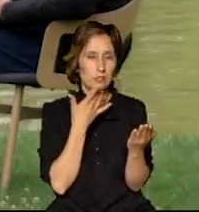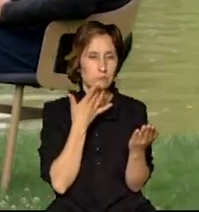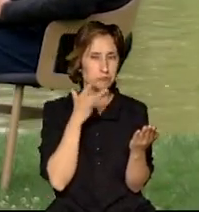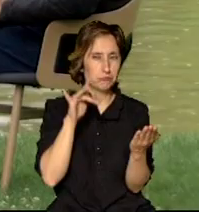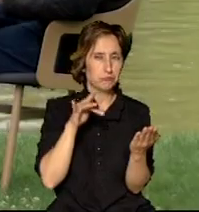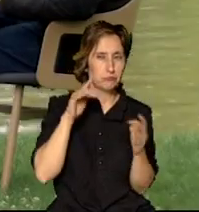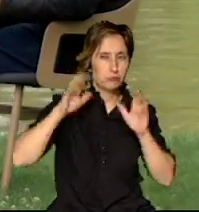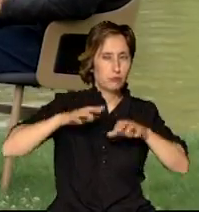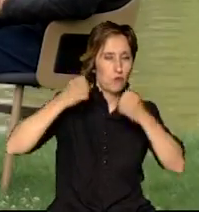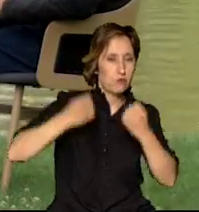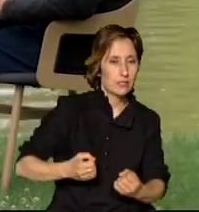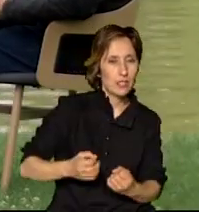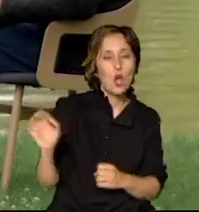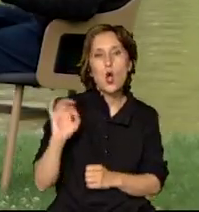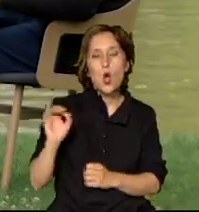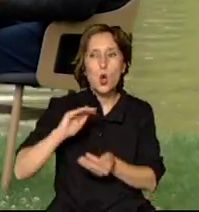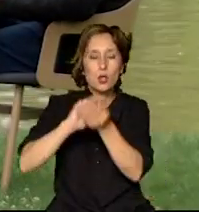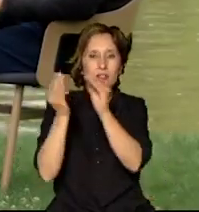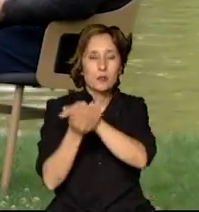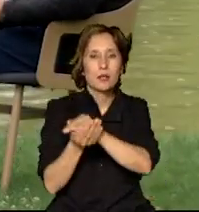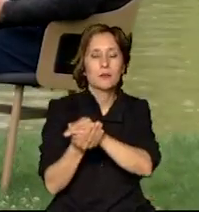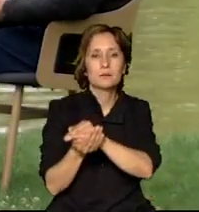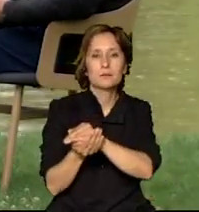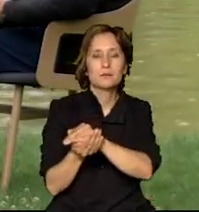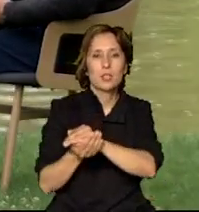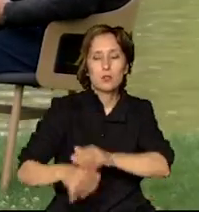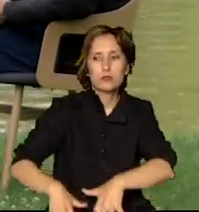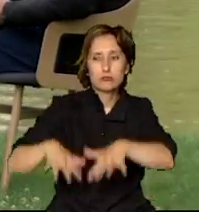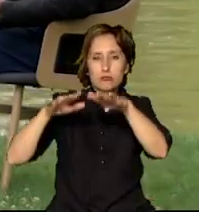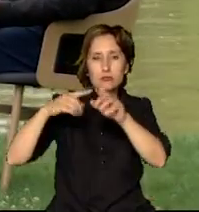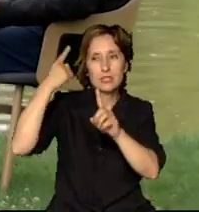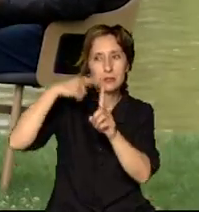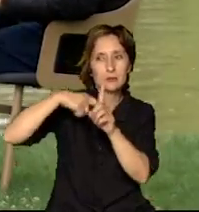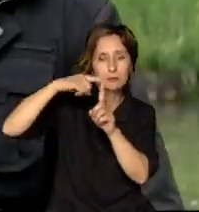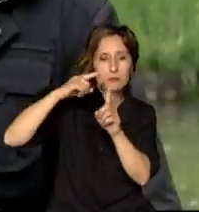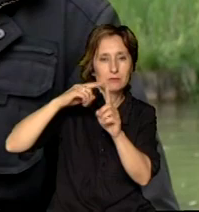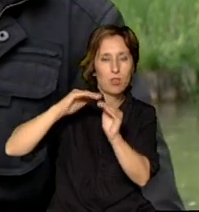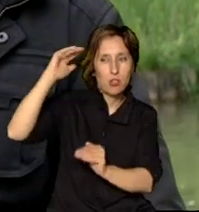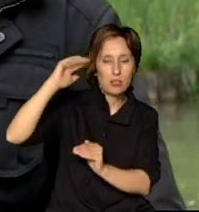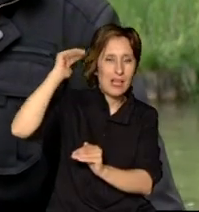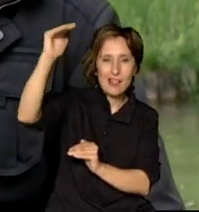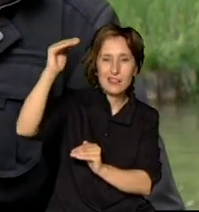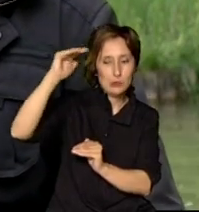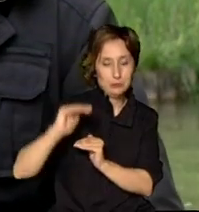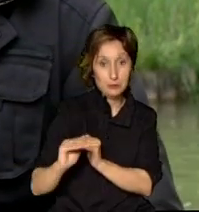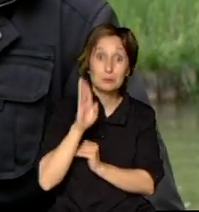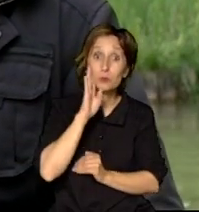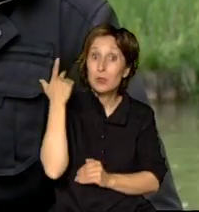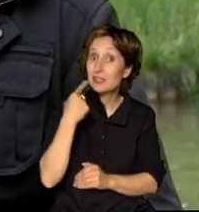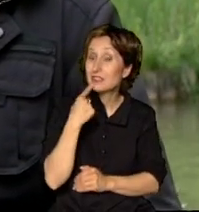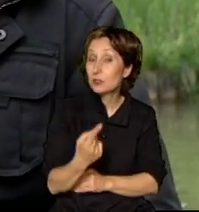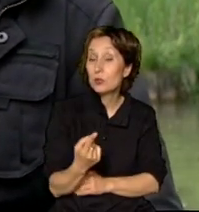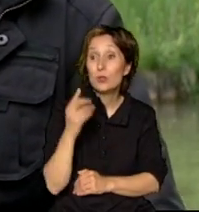de lo habitual o cuando esas nevadas pueden afectar a cotas muy bajas, ¿no? Eso sí, vuelvo a insistir en lo de antes,